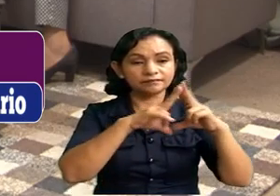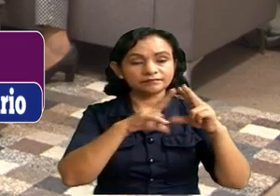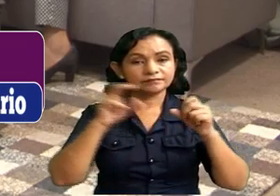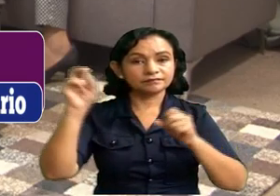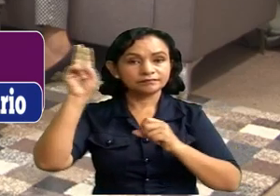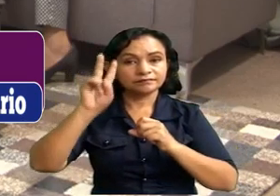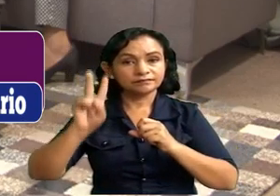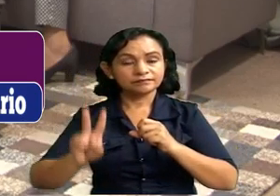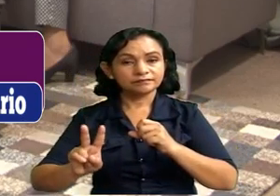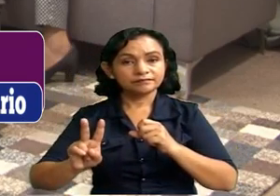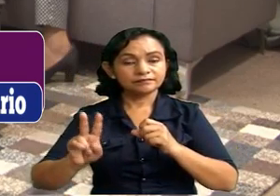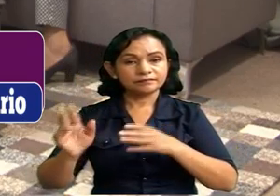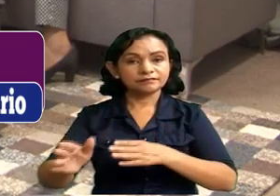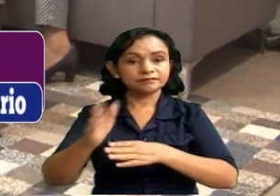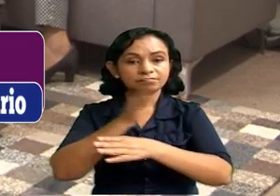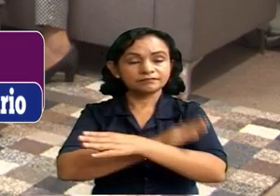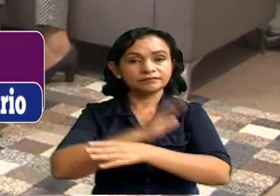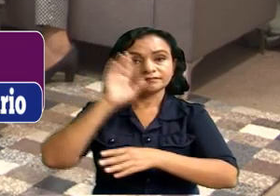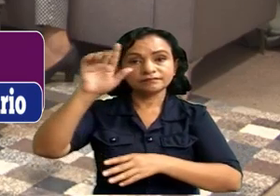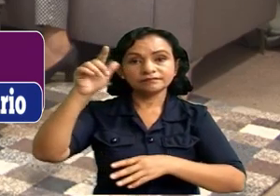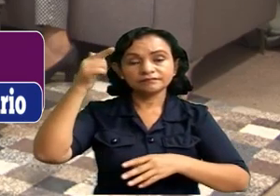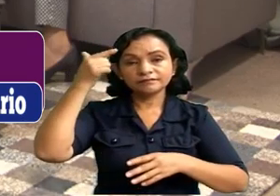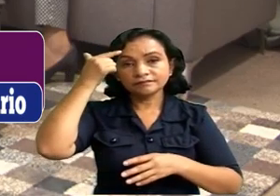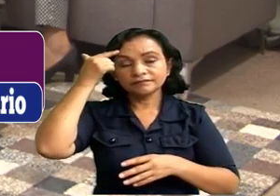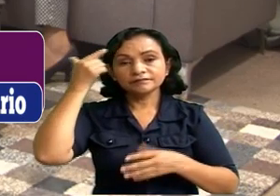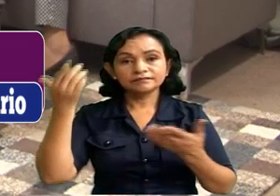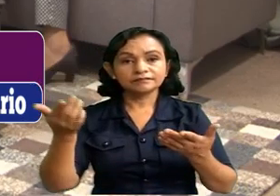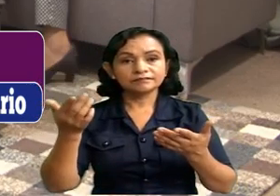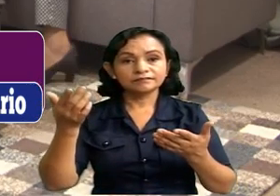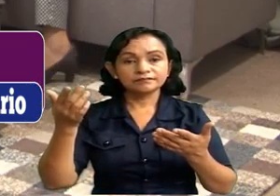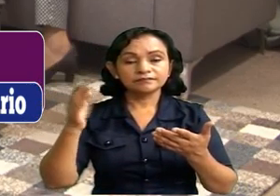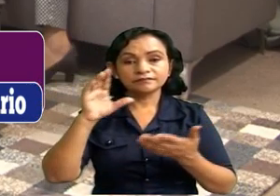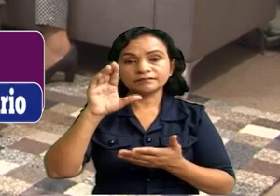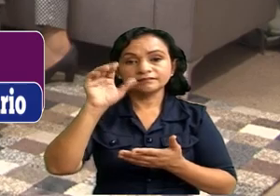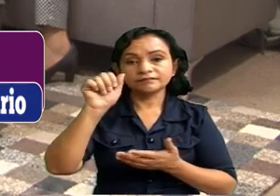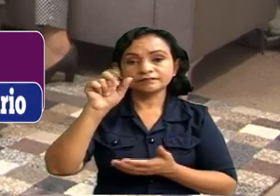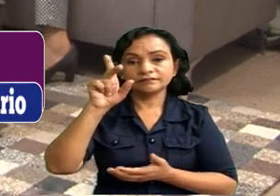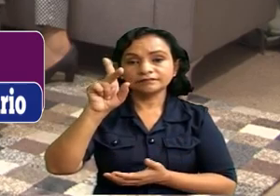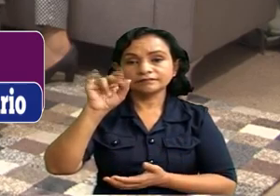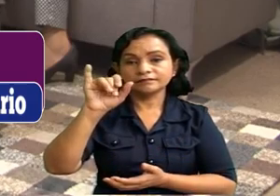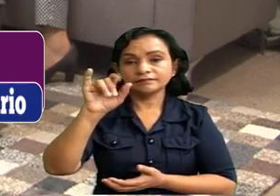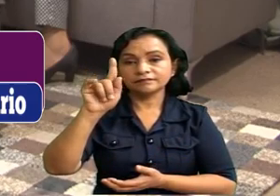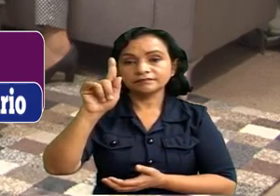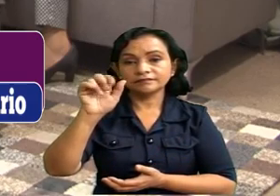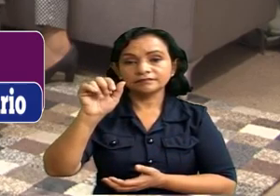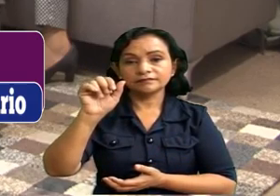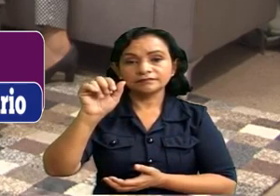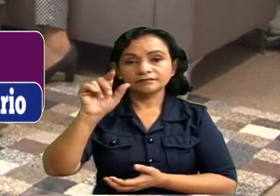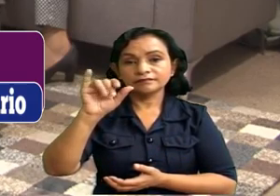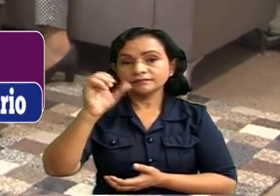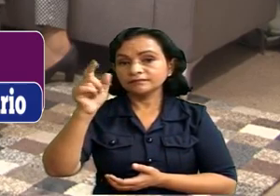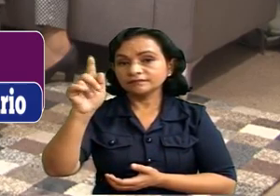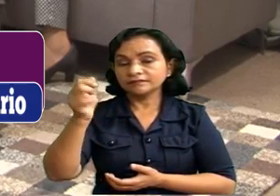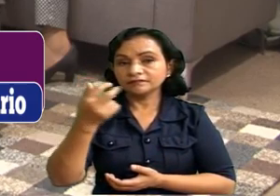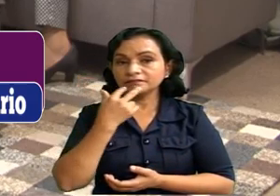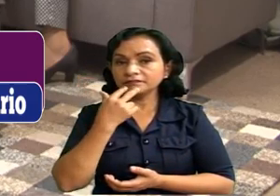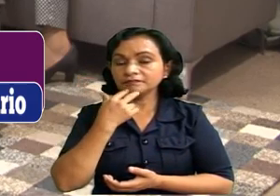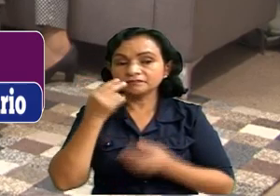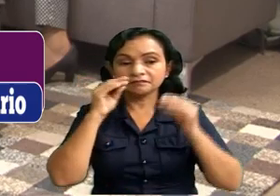en gobiernos neoliberales, donde había un sistema capitalista, no mirabas a esta sociedad civil cuestionando porque no